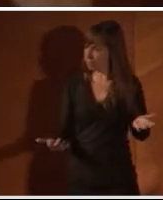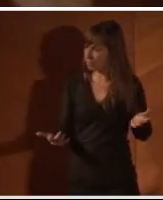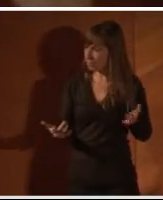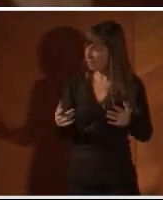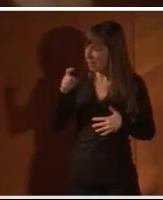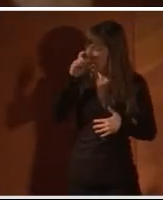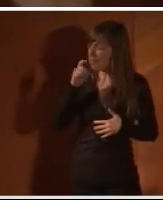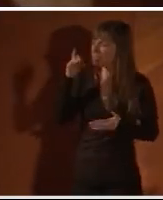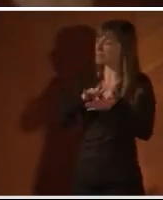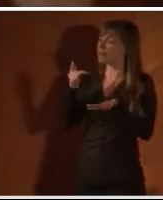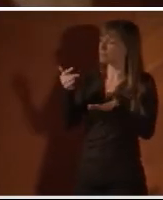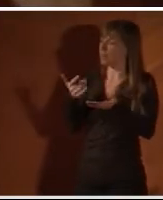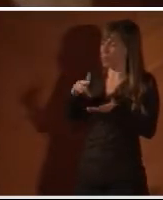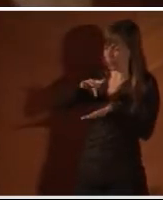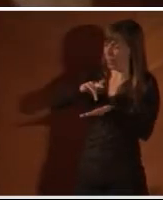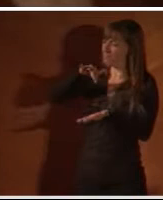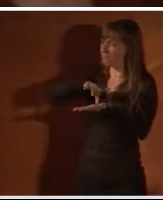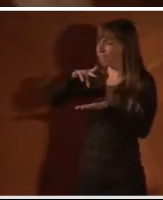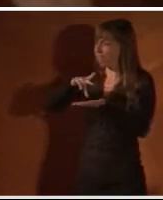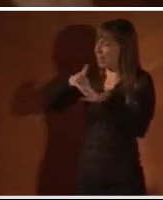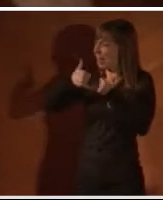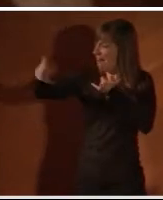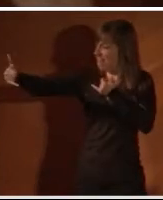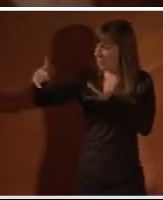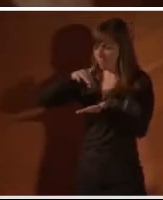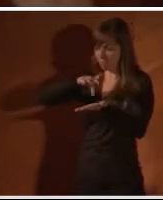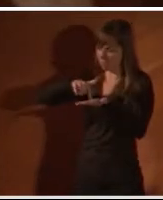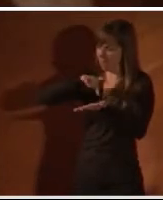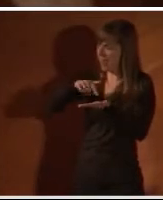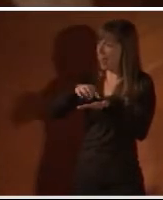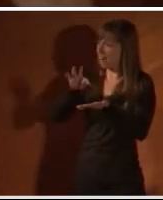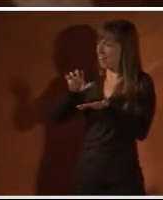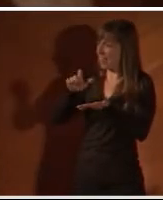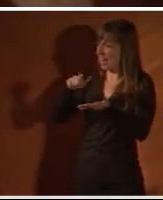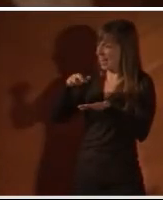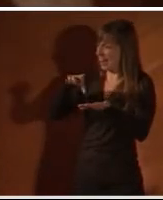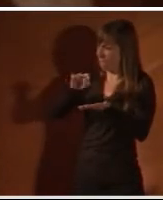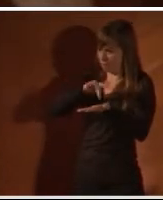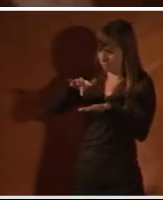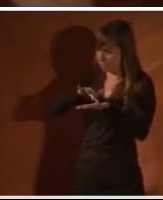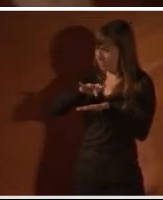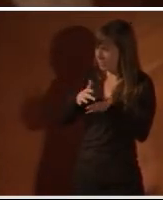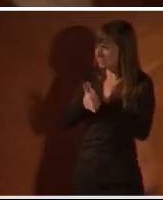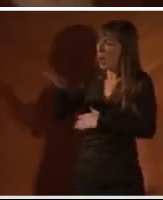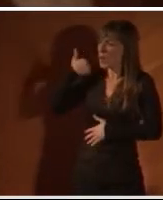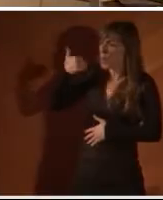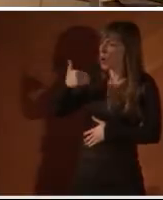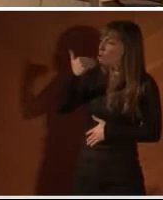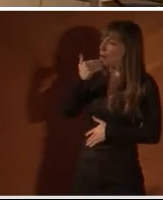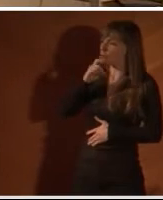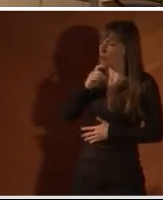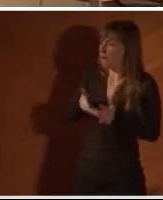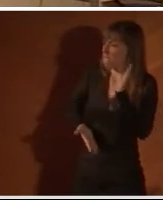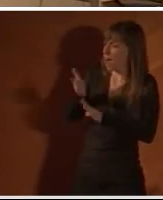que permitió que fuera por un cable, fuera por el aire, ¿no? Ya no era necesario la diligencia, el caballo, el coche, el carruaje,